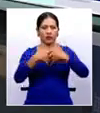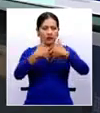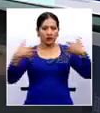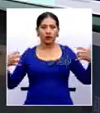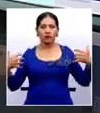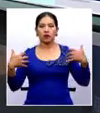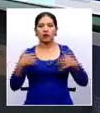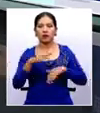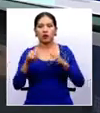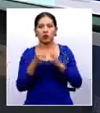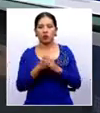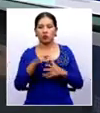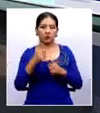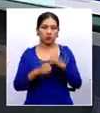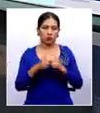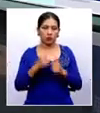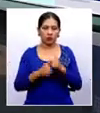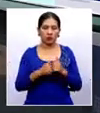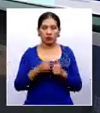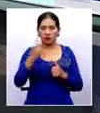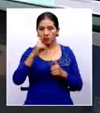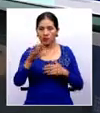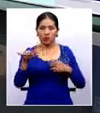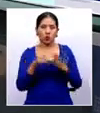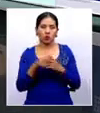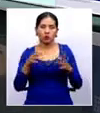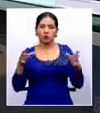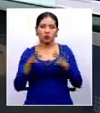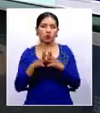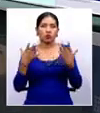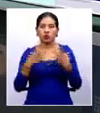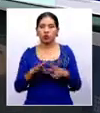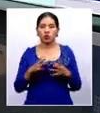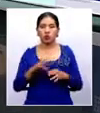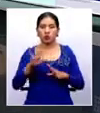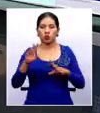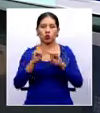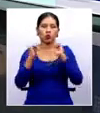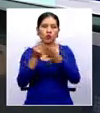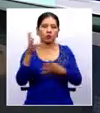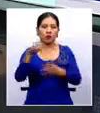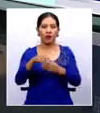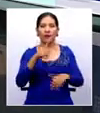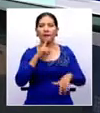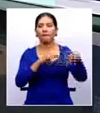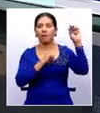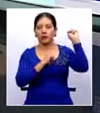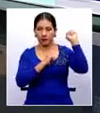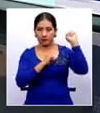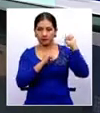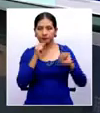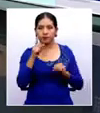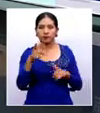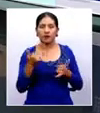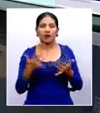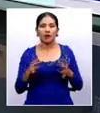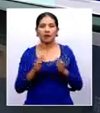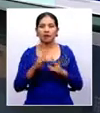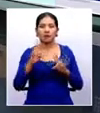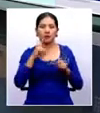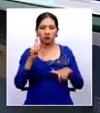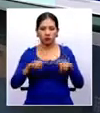querer separar a lo que viene a ser el propio movimiento al socialismo. Y eso genera